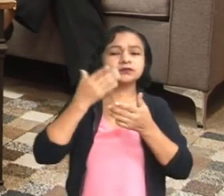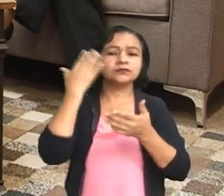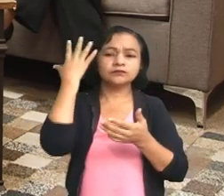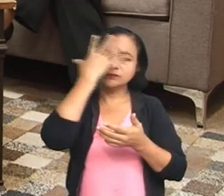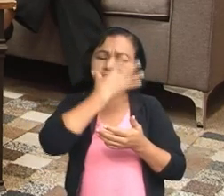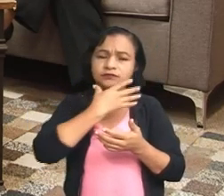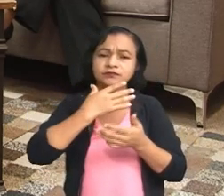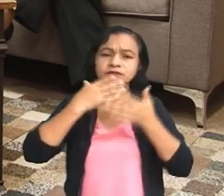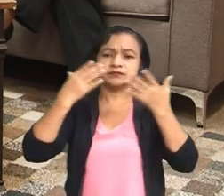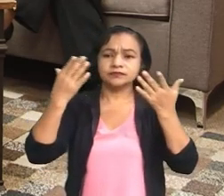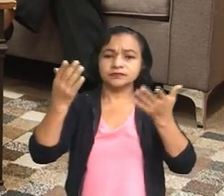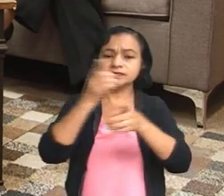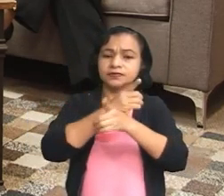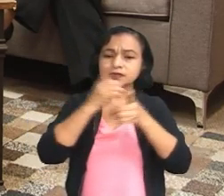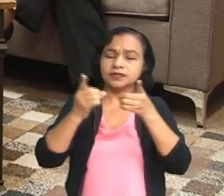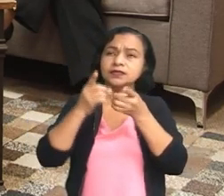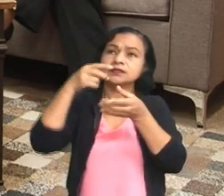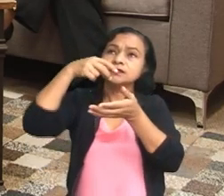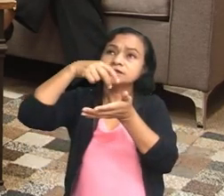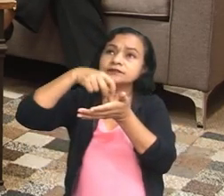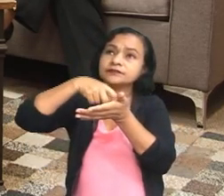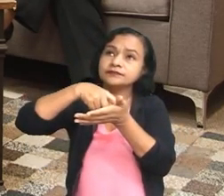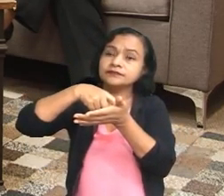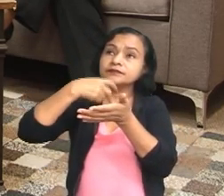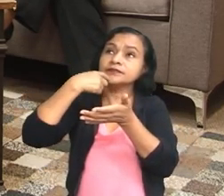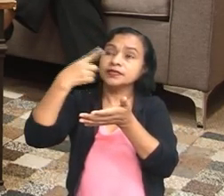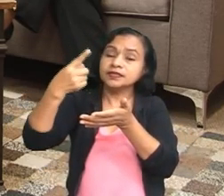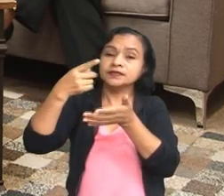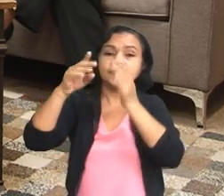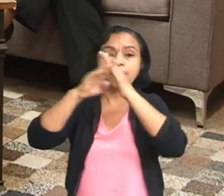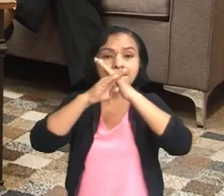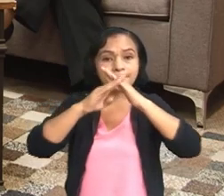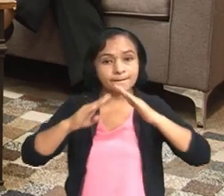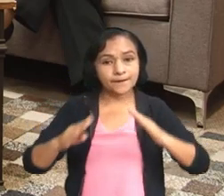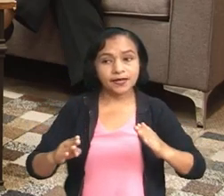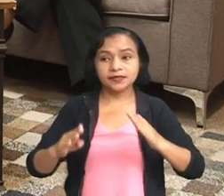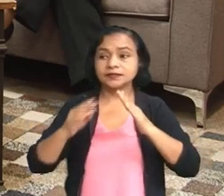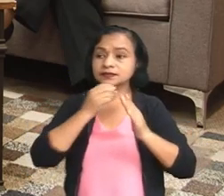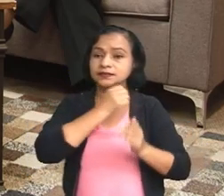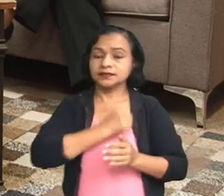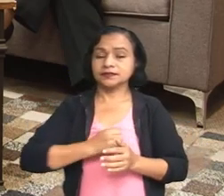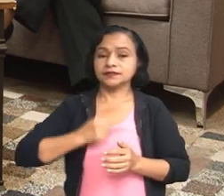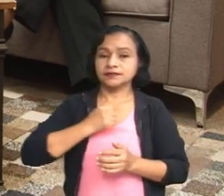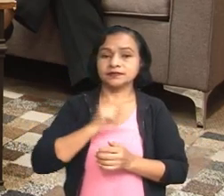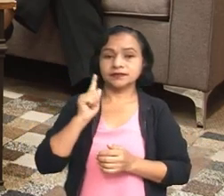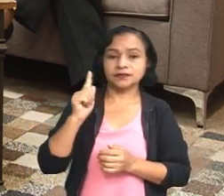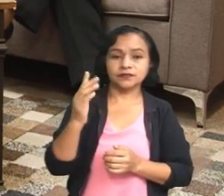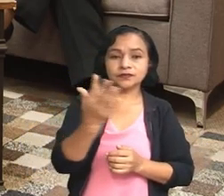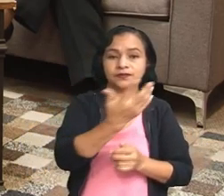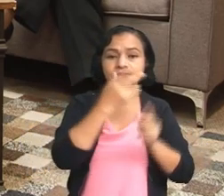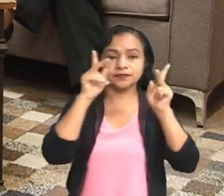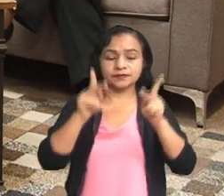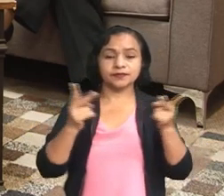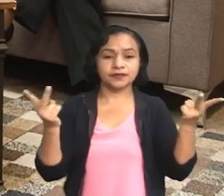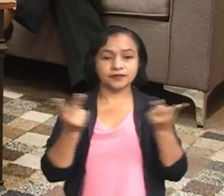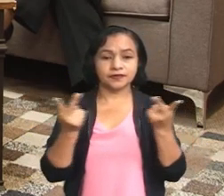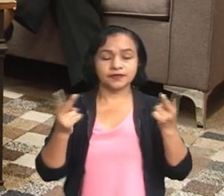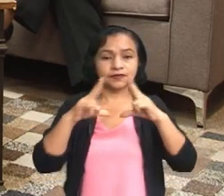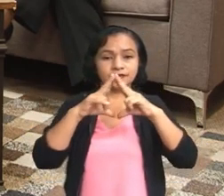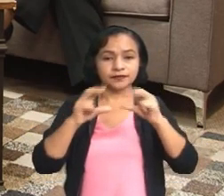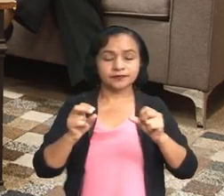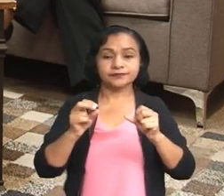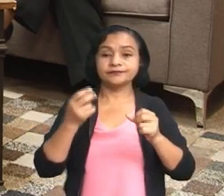que debemos de ponernos ante sus pies para pedir esa paz, esa reconciliación entre los hermanos nicaragüenses. Eso es un